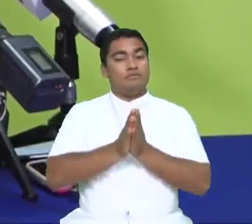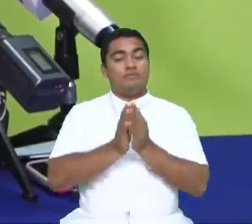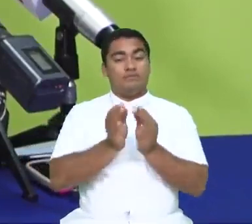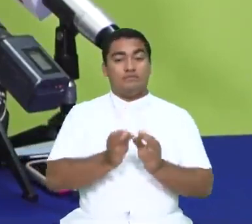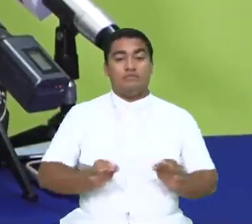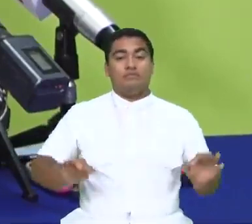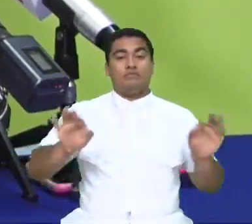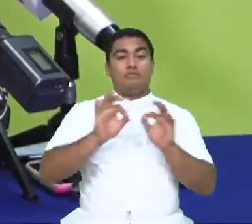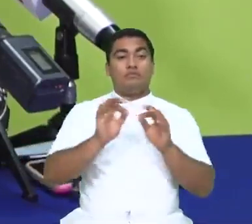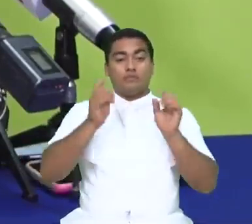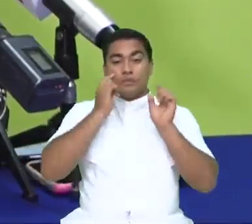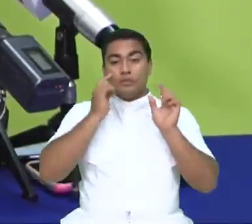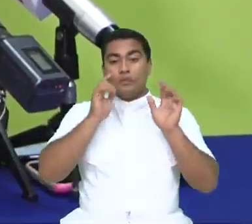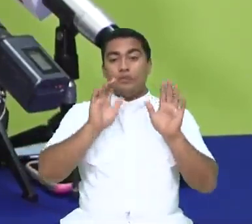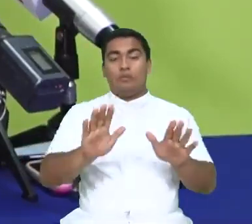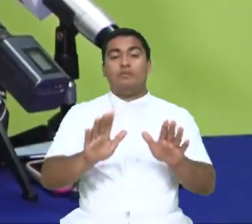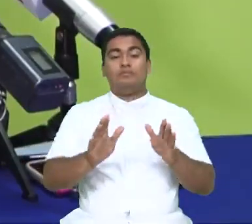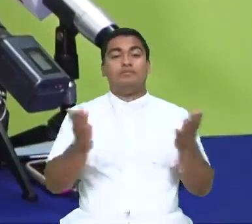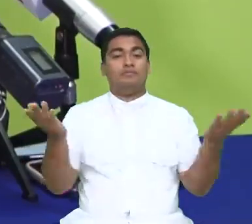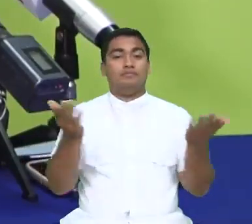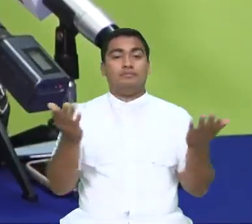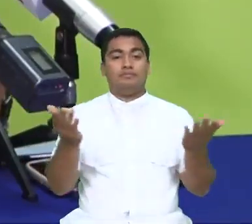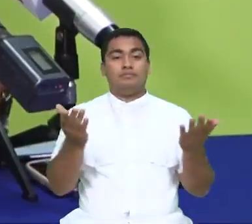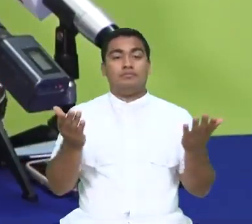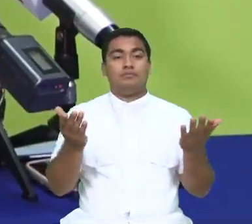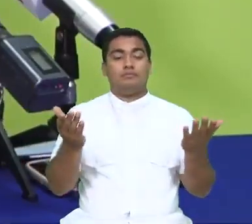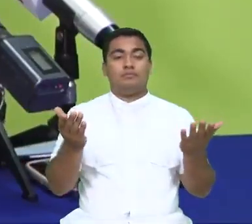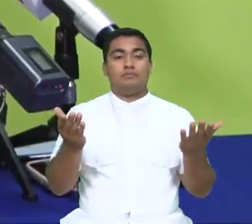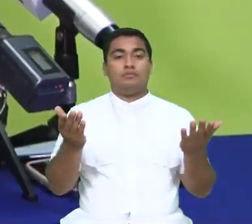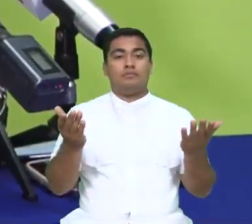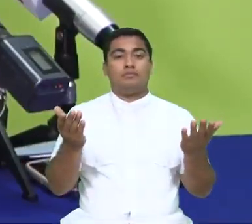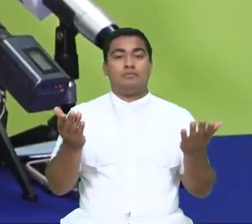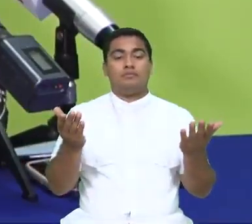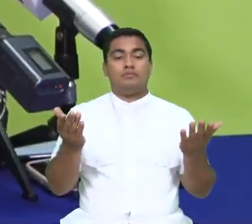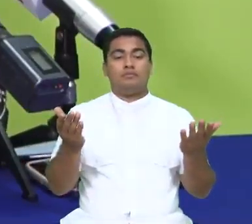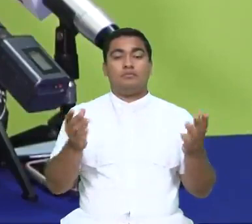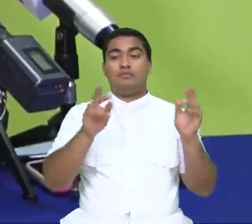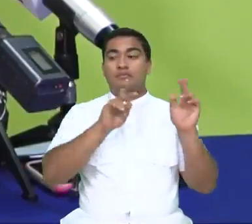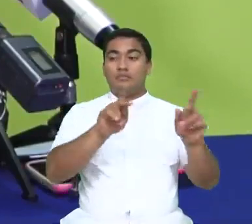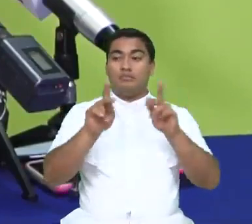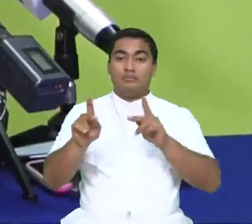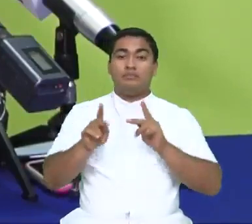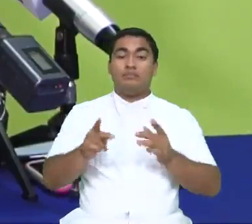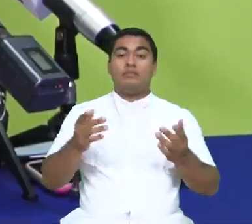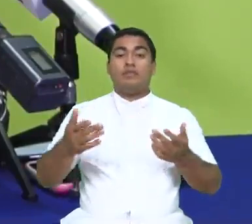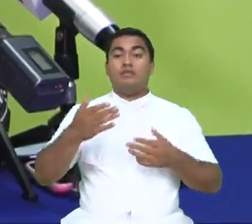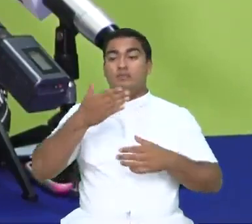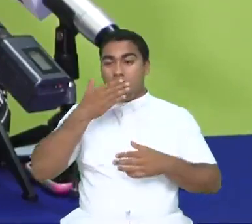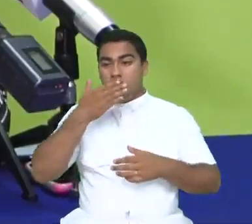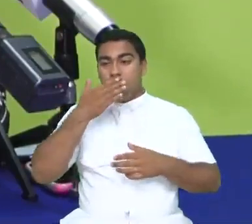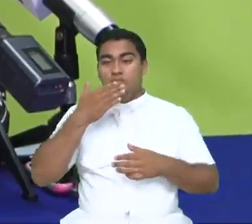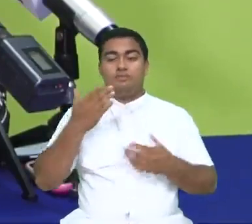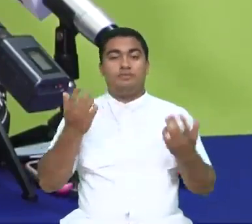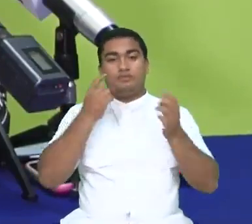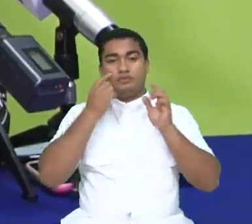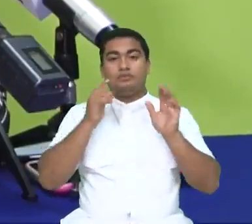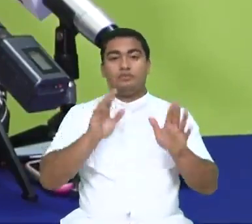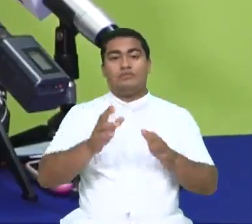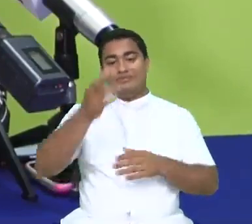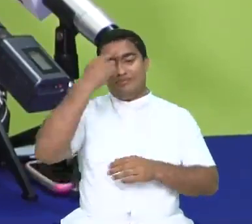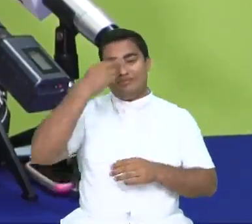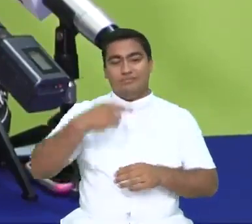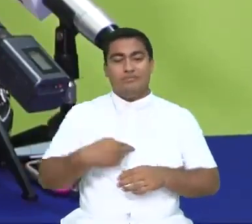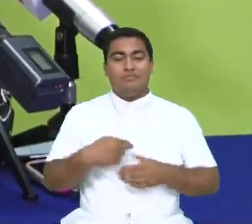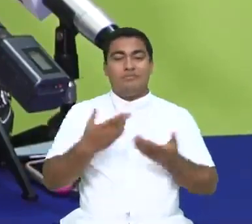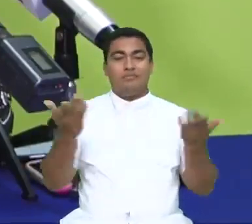las medidas preventivas relacionadas directamente en un primer instante con las personas que padecen cuadro respiratorio y la responsabilidad